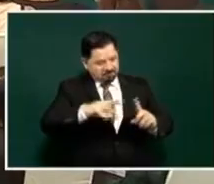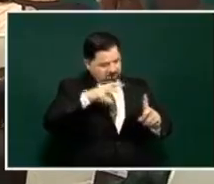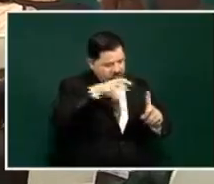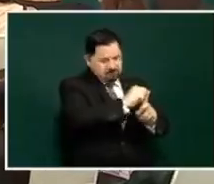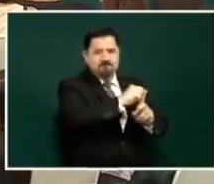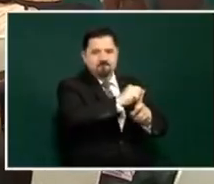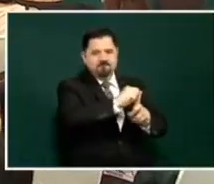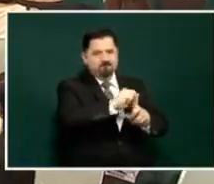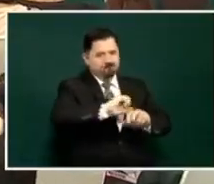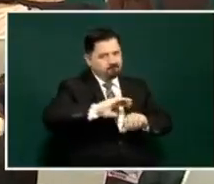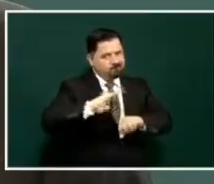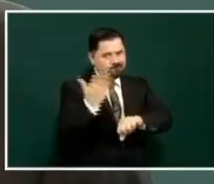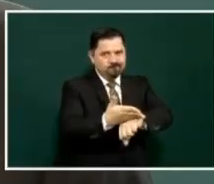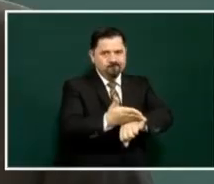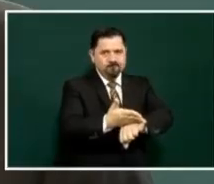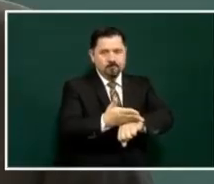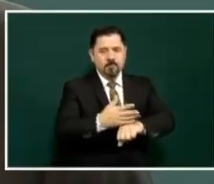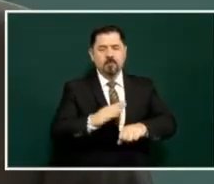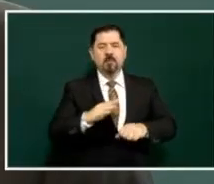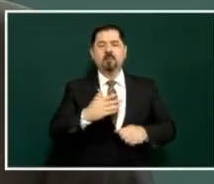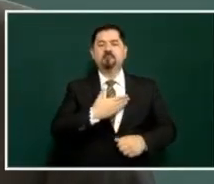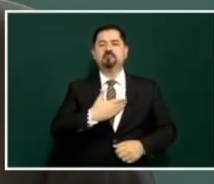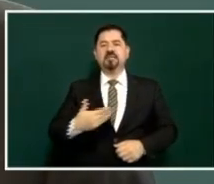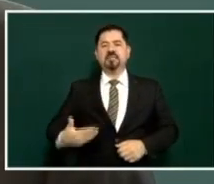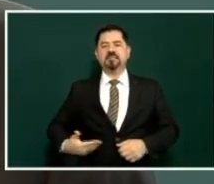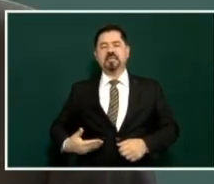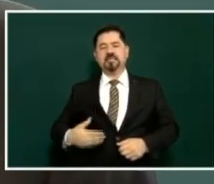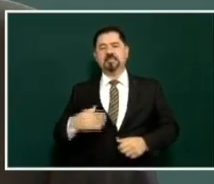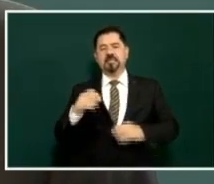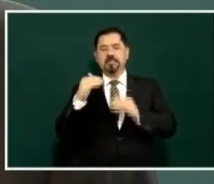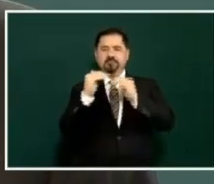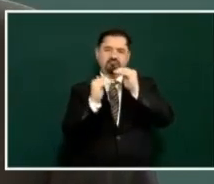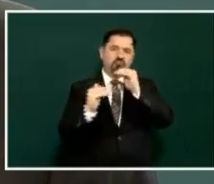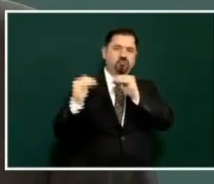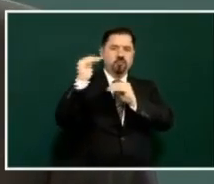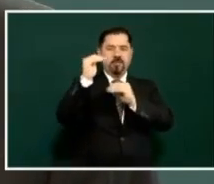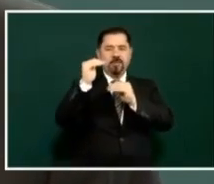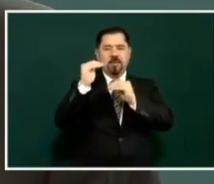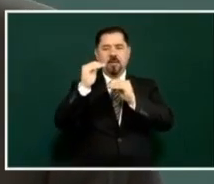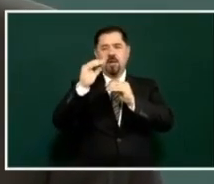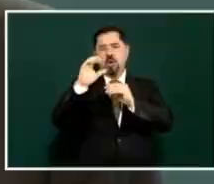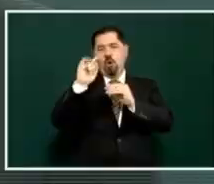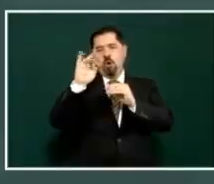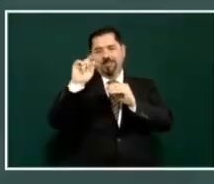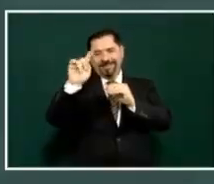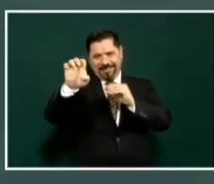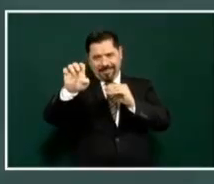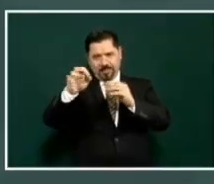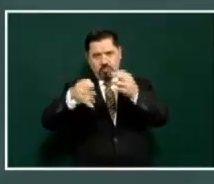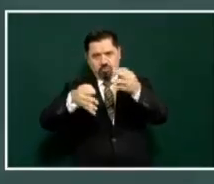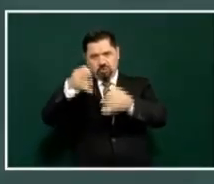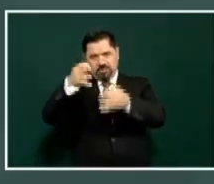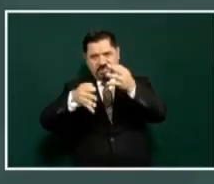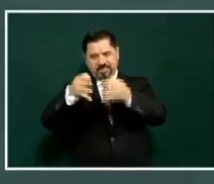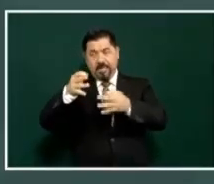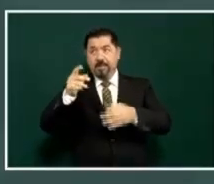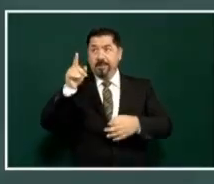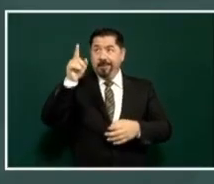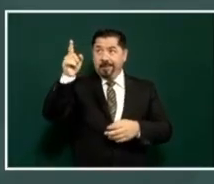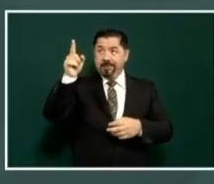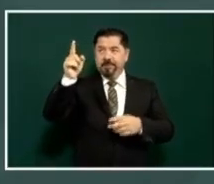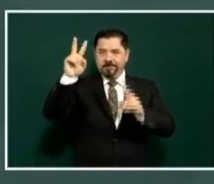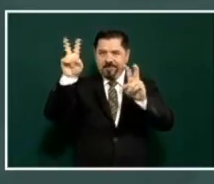El presidente de la Suprema Corte de Justicia en su momento hizo una recomendación sobre este